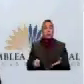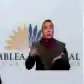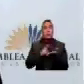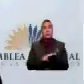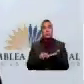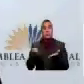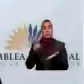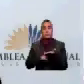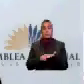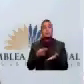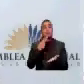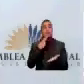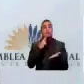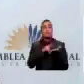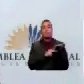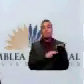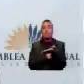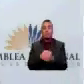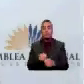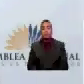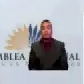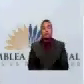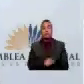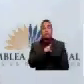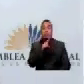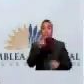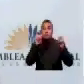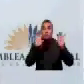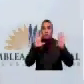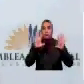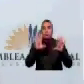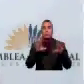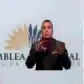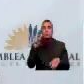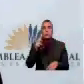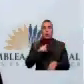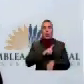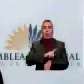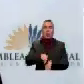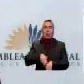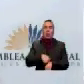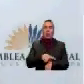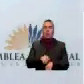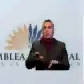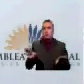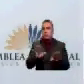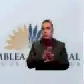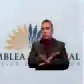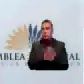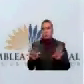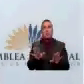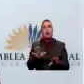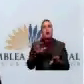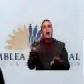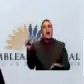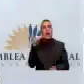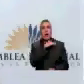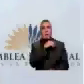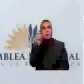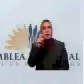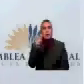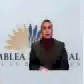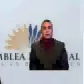se notifique inmediatamente porque este es un caso realmente pues que no amerita en ningún sentido que se dilate el envío de un expediente que